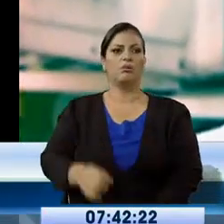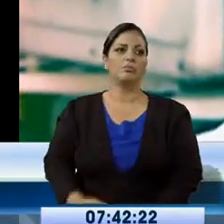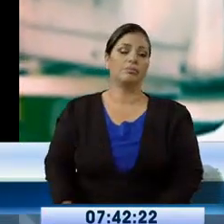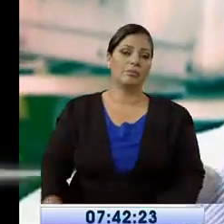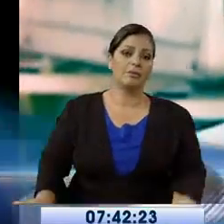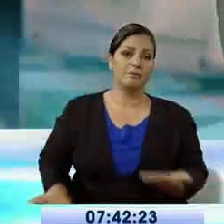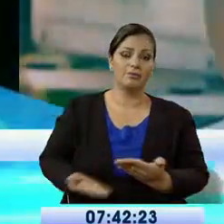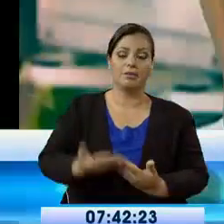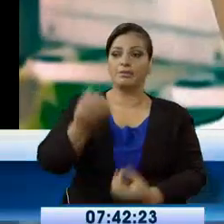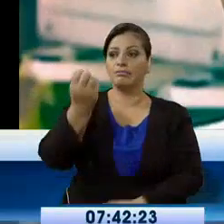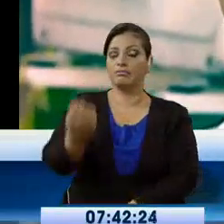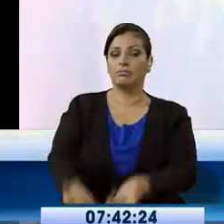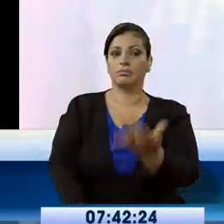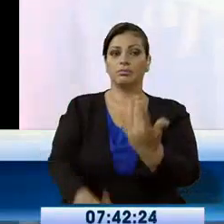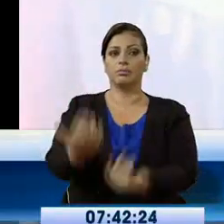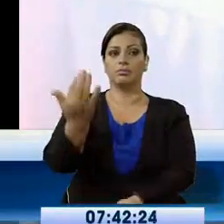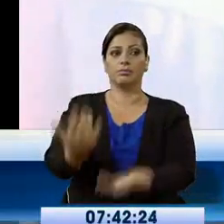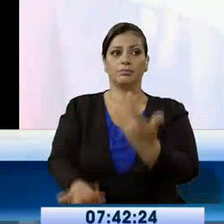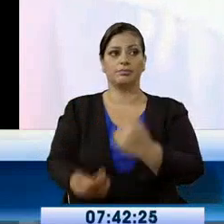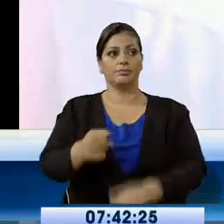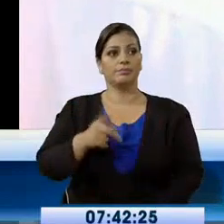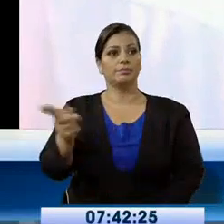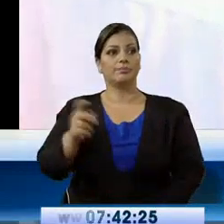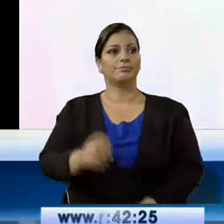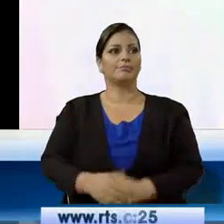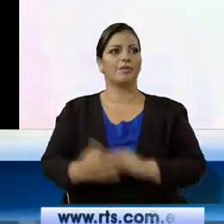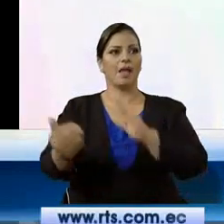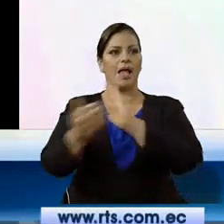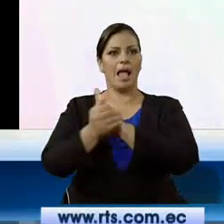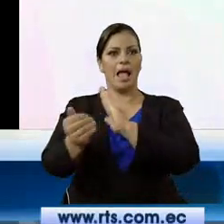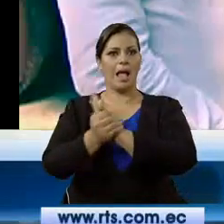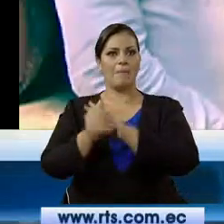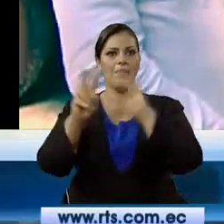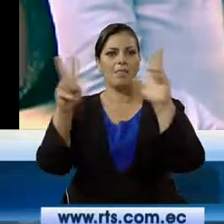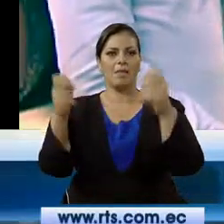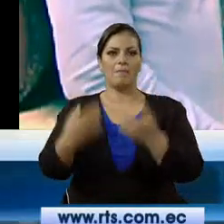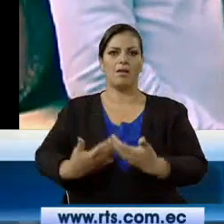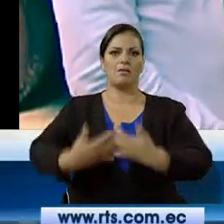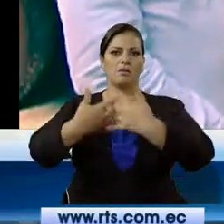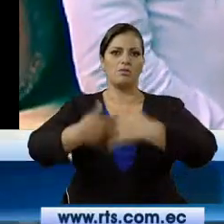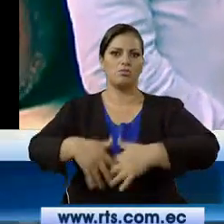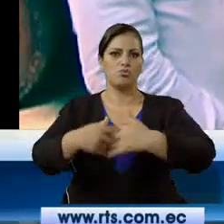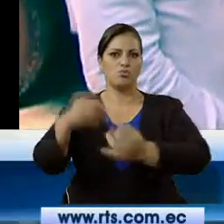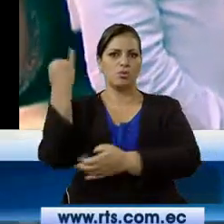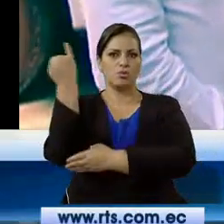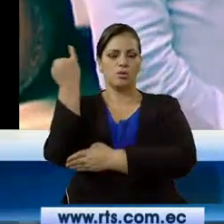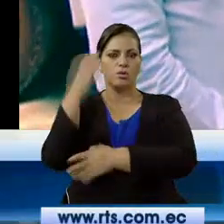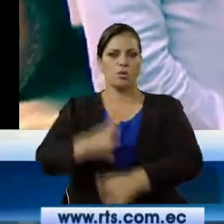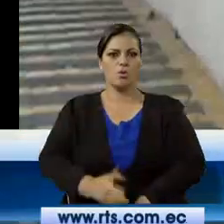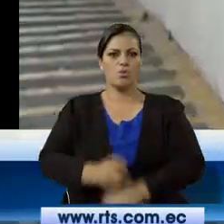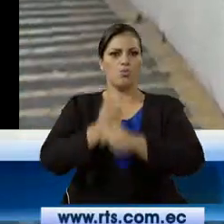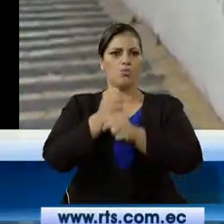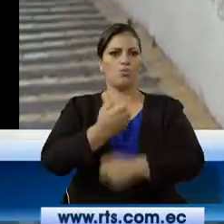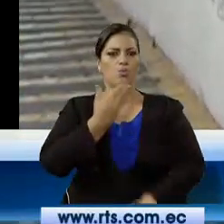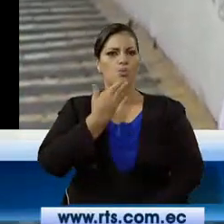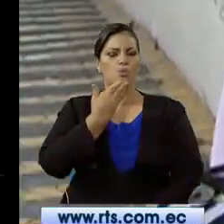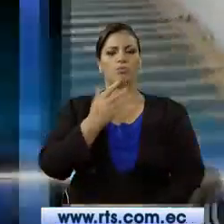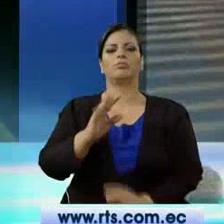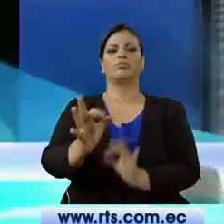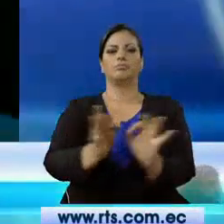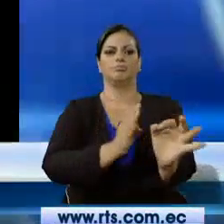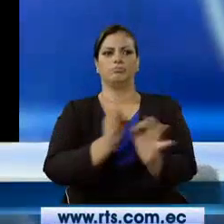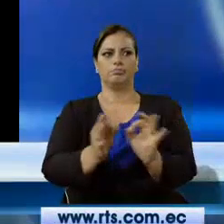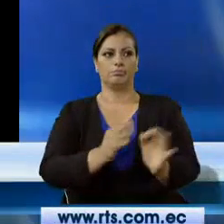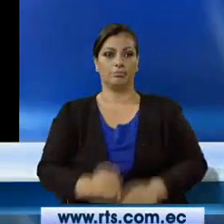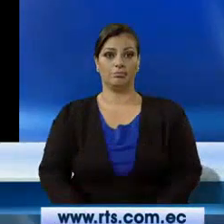experto en seguridad industrial. Sostiene que hay que fomentar una cultura de prevención en la colectividad. En la mayoría de los